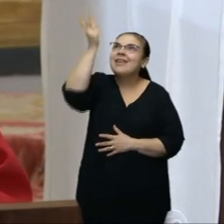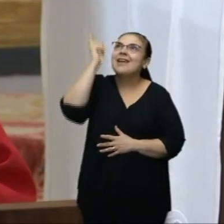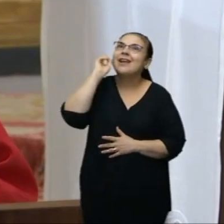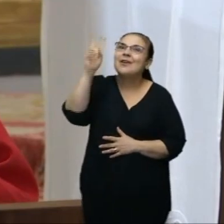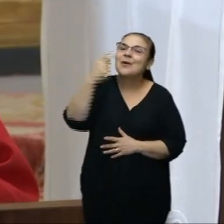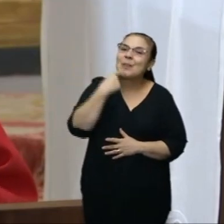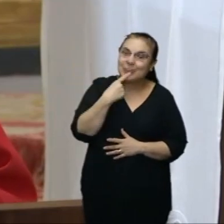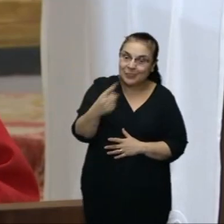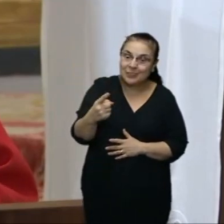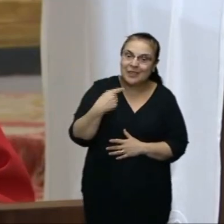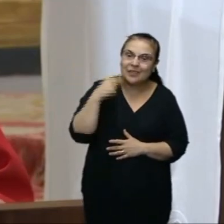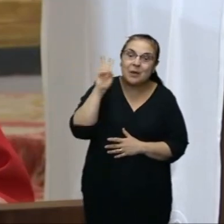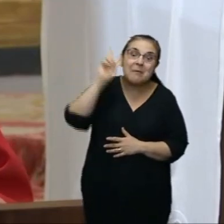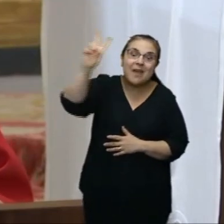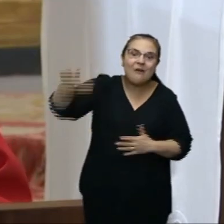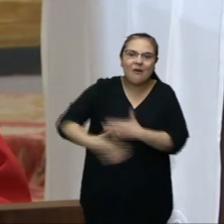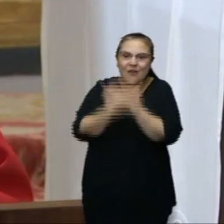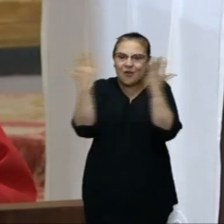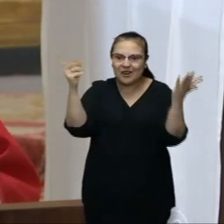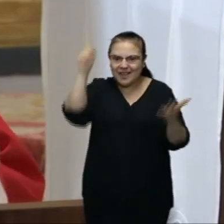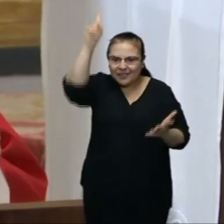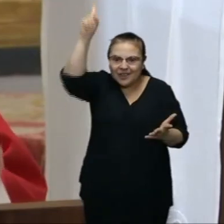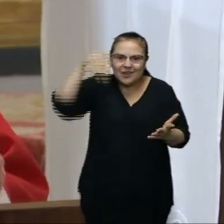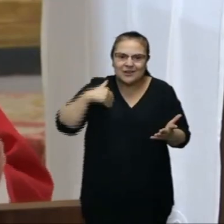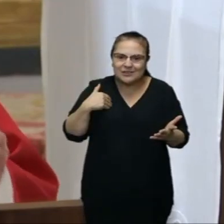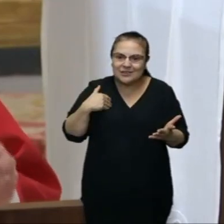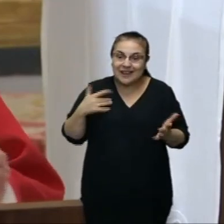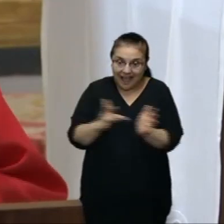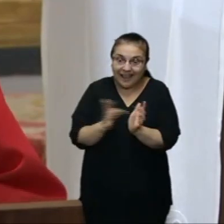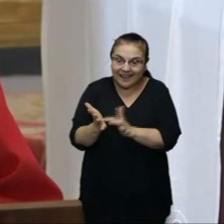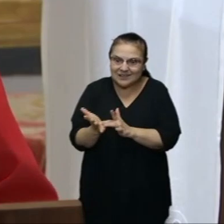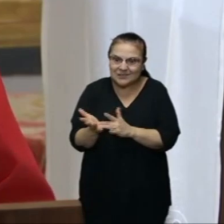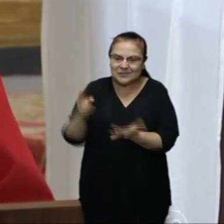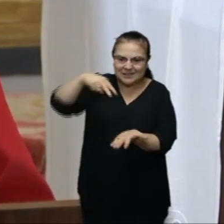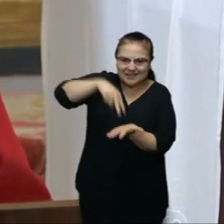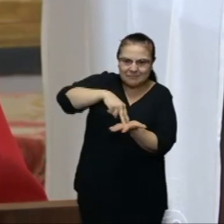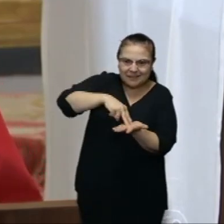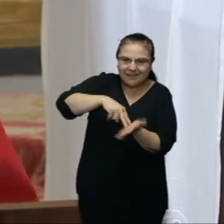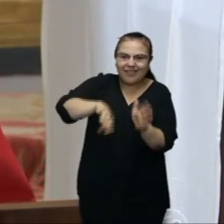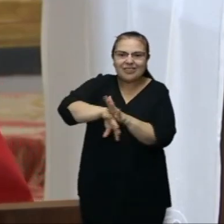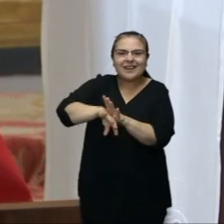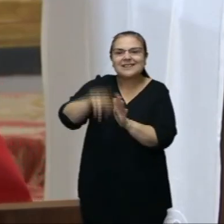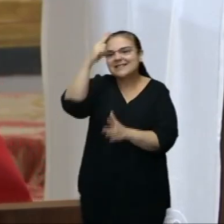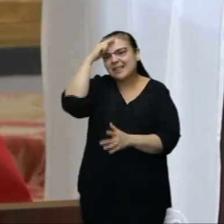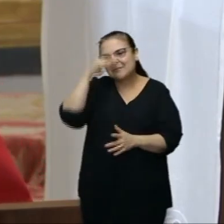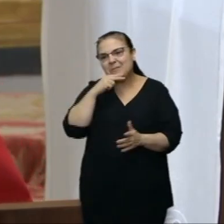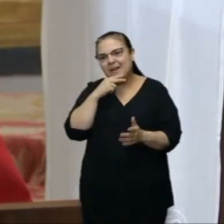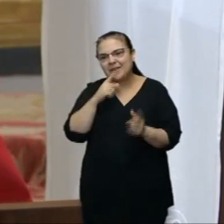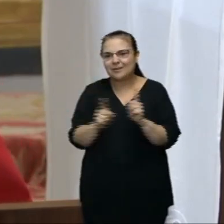dice: veo la gloria de Dios y a Jesús de pie a la derecha del Padre.